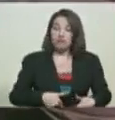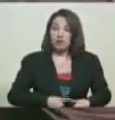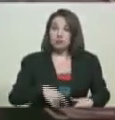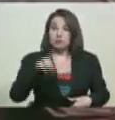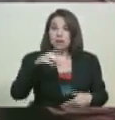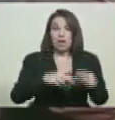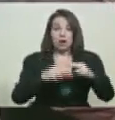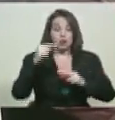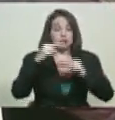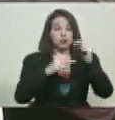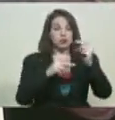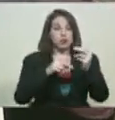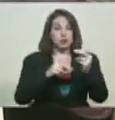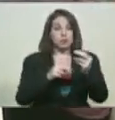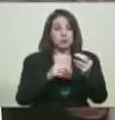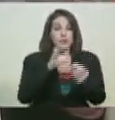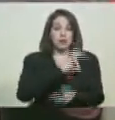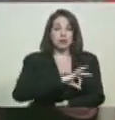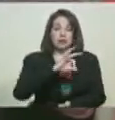socialismo